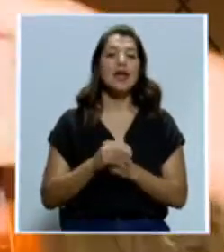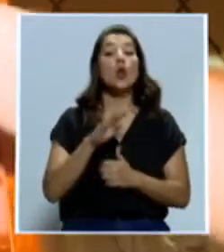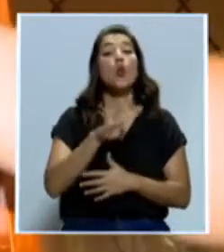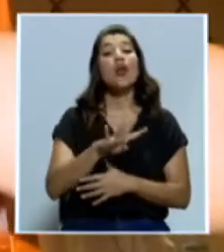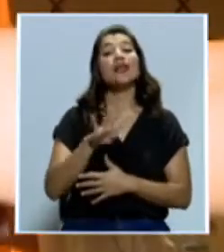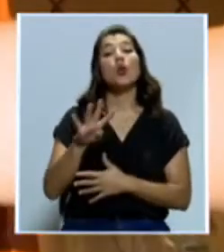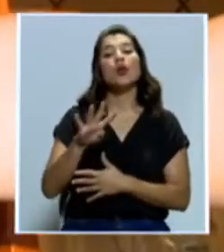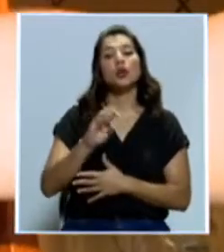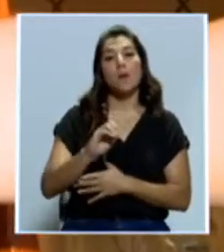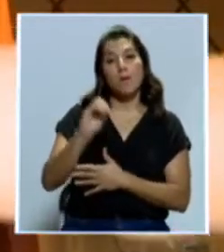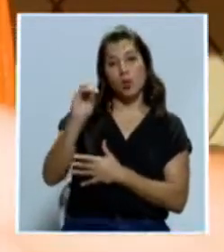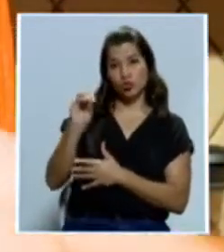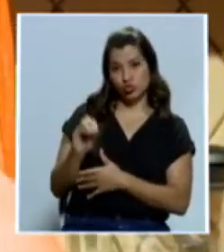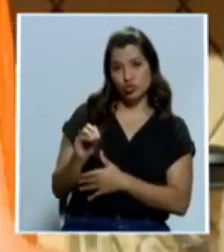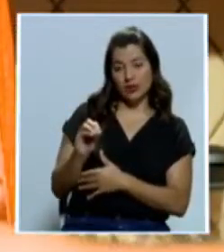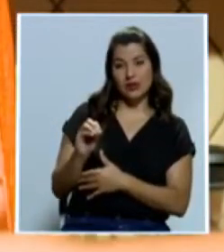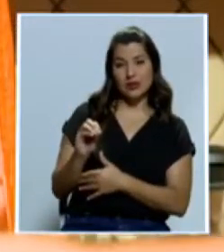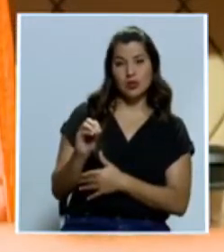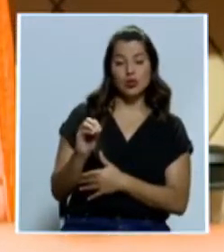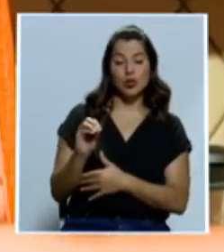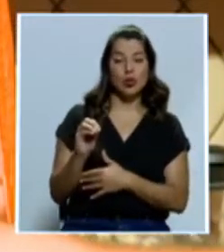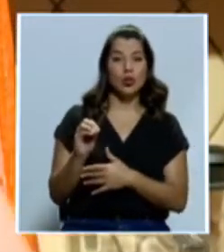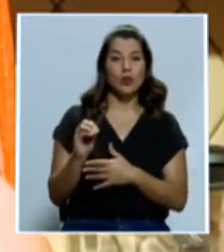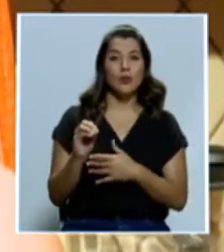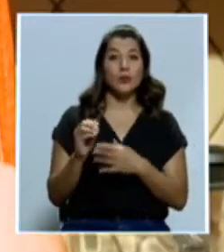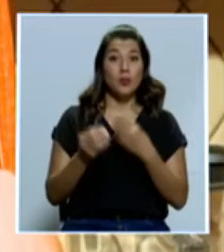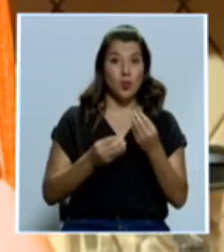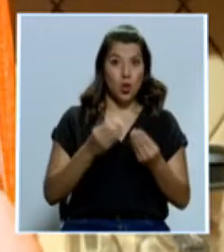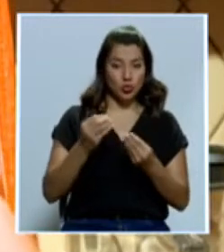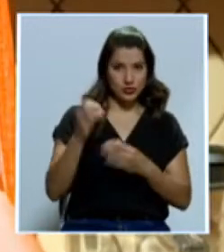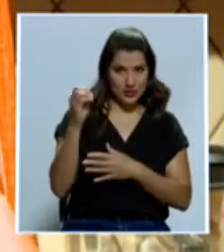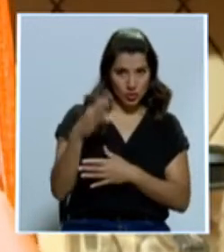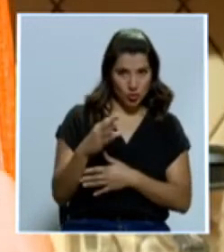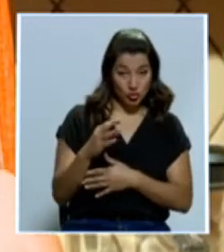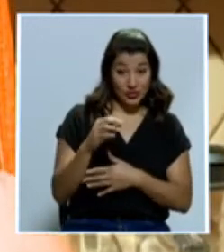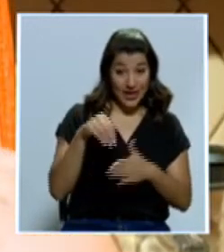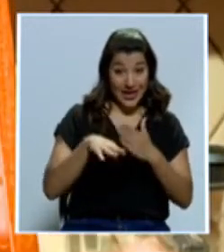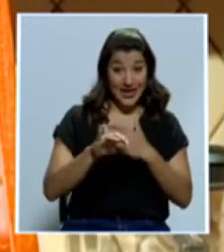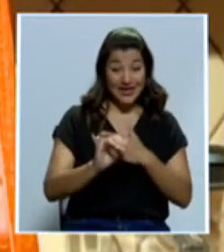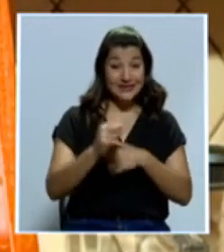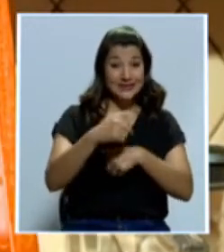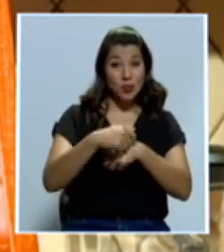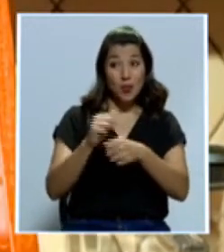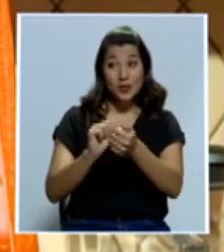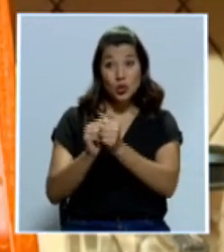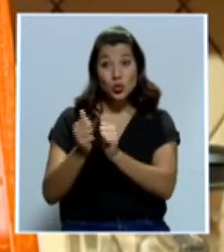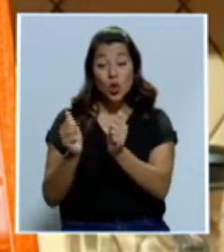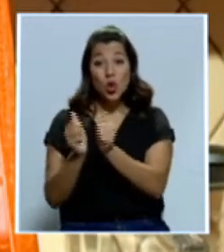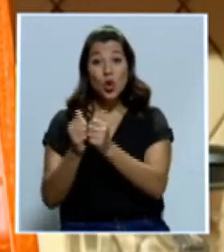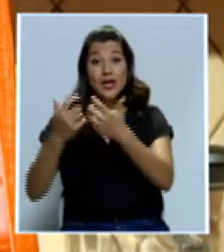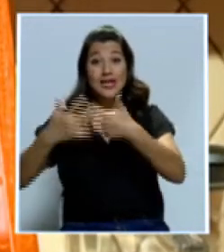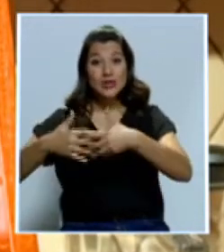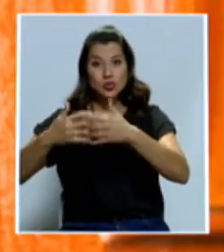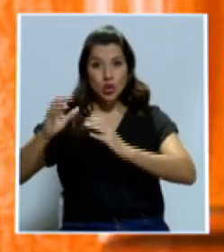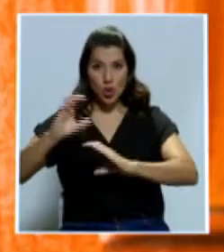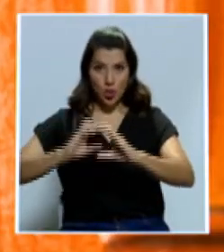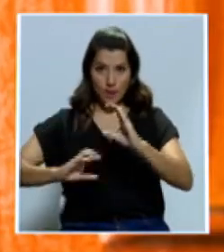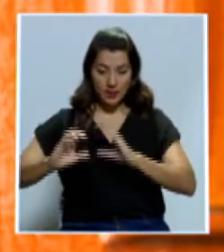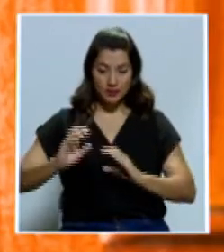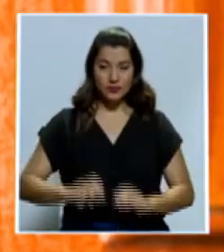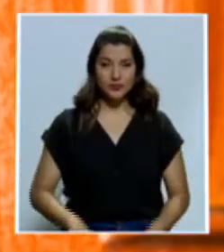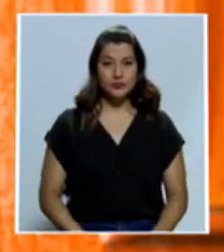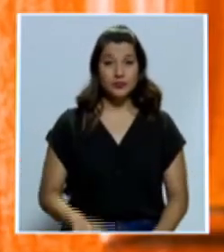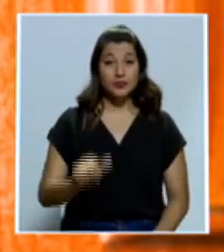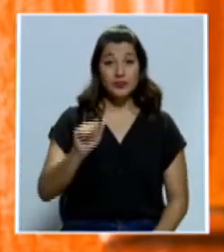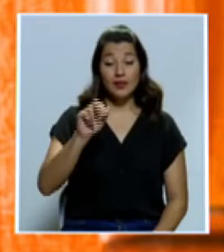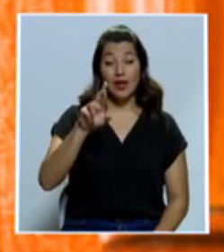en el punto más alto de demanda del día y en ese momento compiten con la industria, el comercio y de ahí aumenta su costo. La